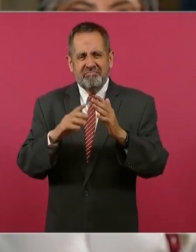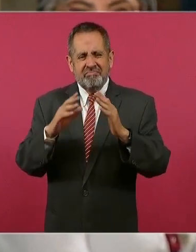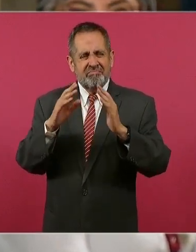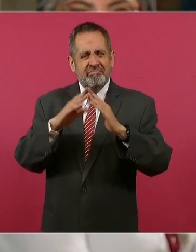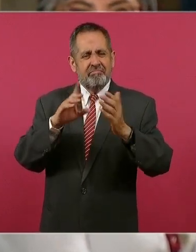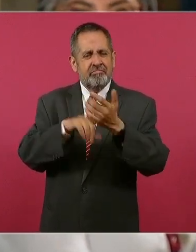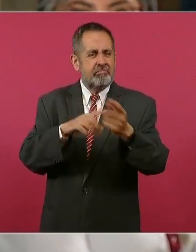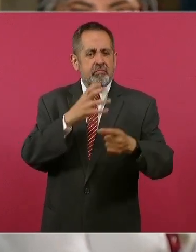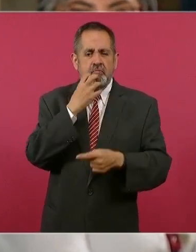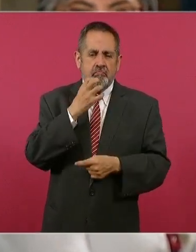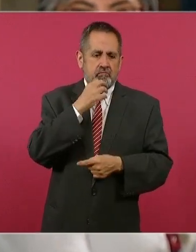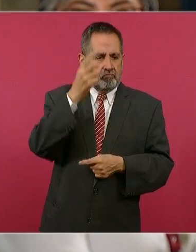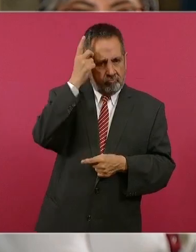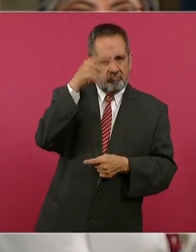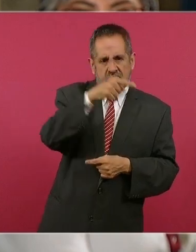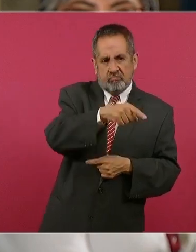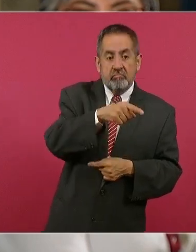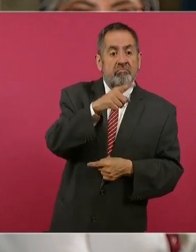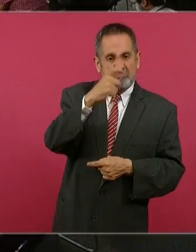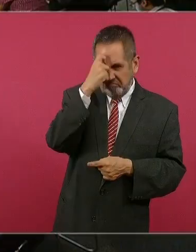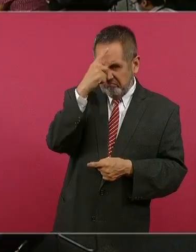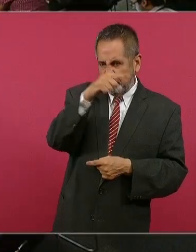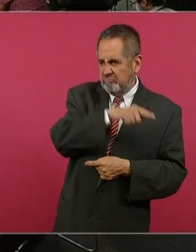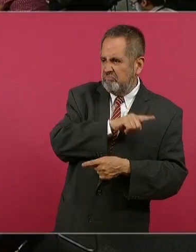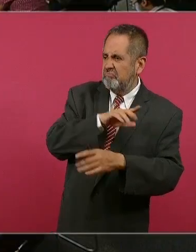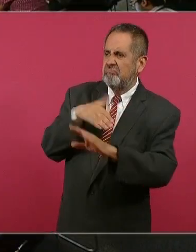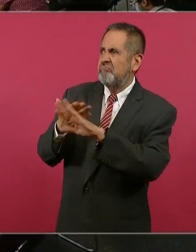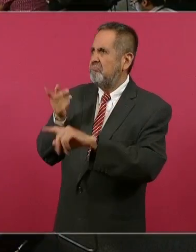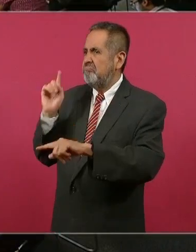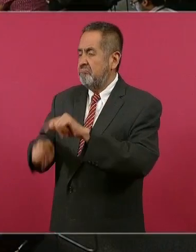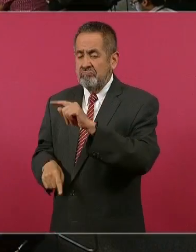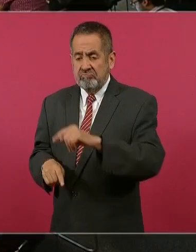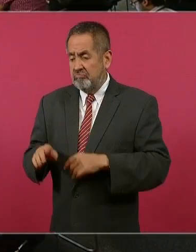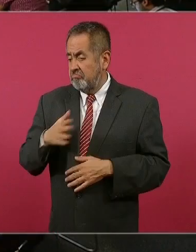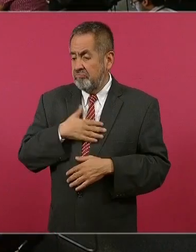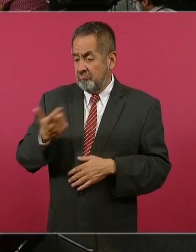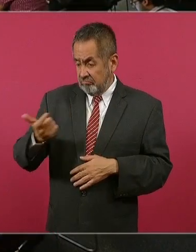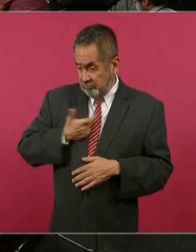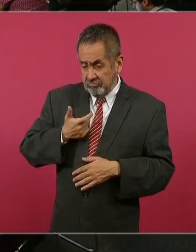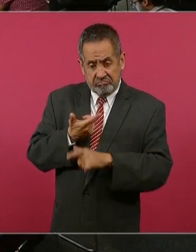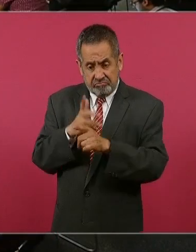autores intelectuales de este hecho, además de que le pedían dinero para